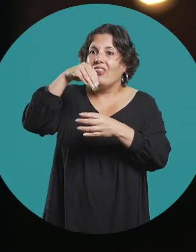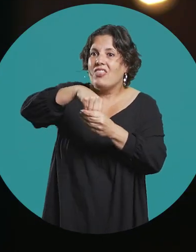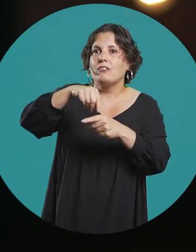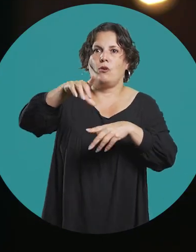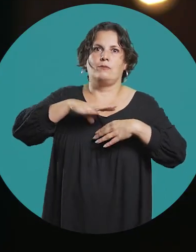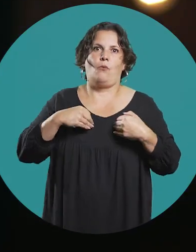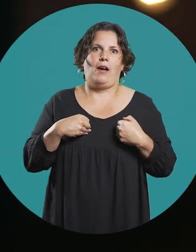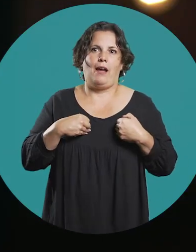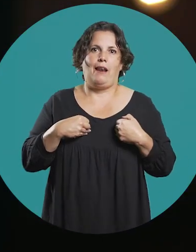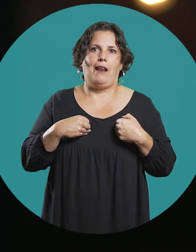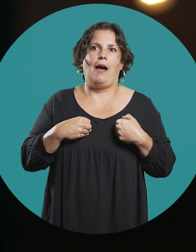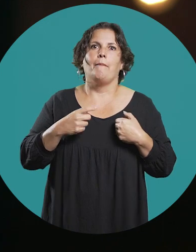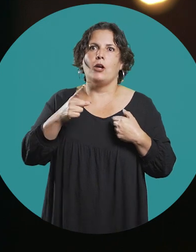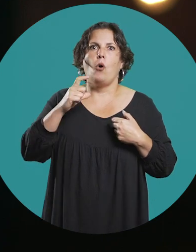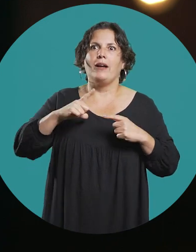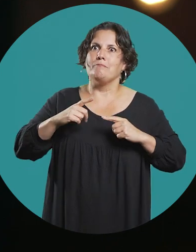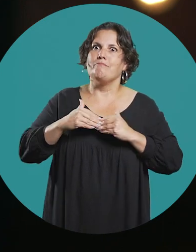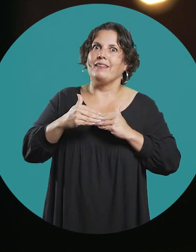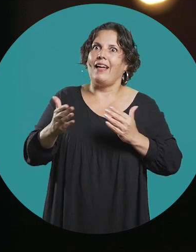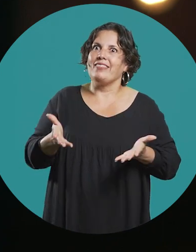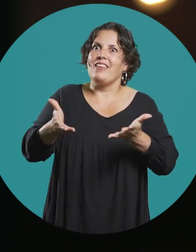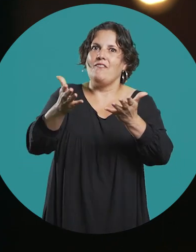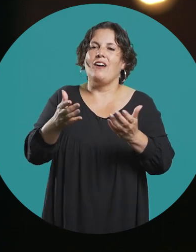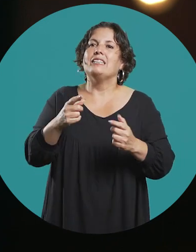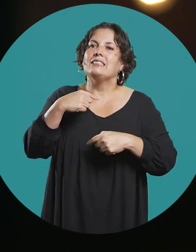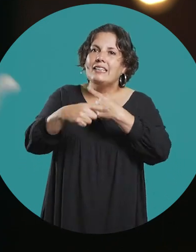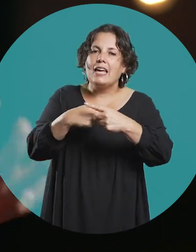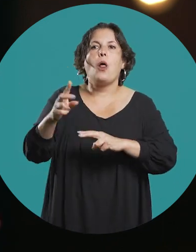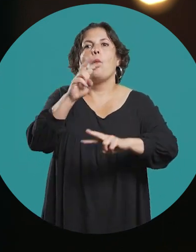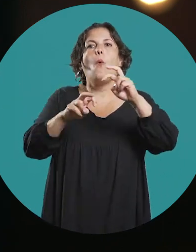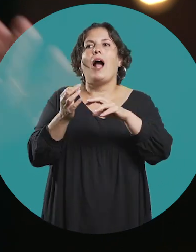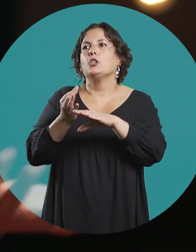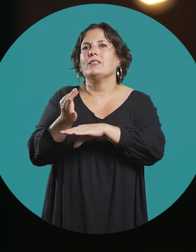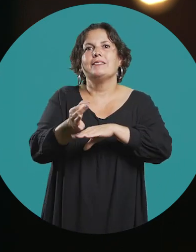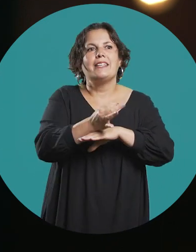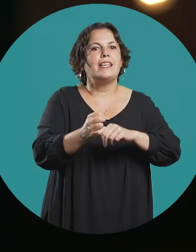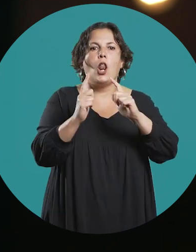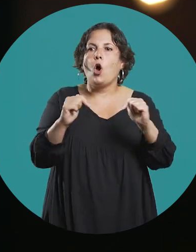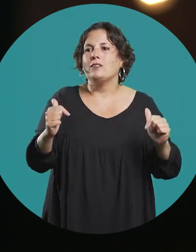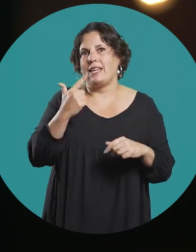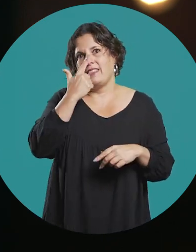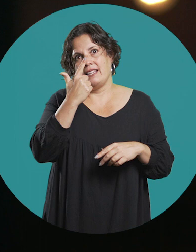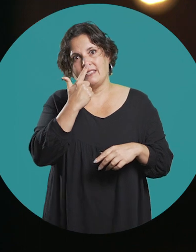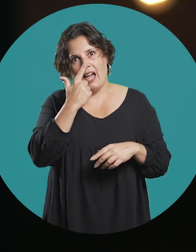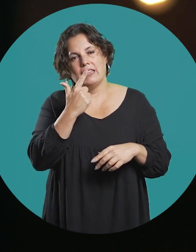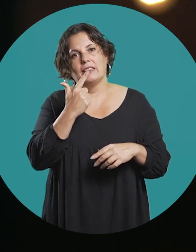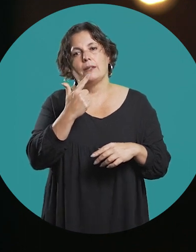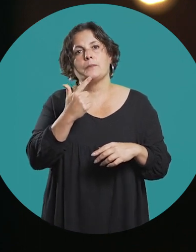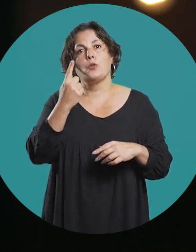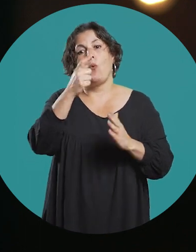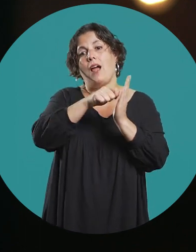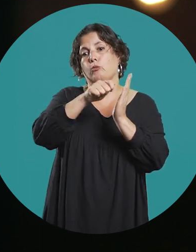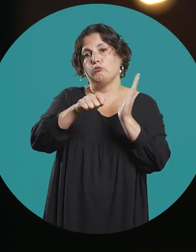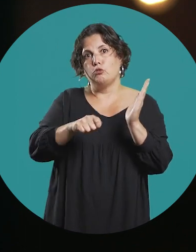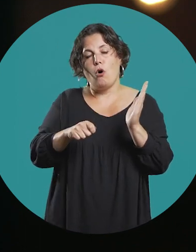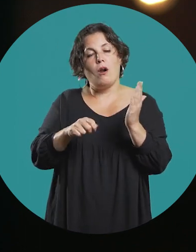escuelas y no bajar las expectativas, ¿no? Seguir buscando enseñar cosas interesantes. Y un autor